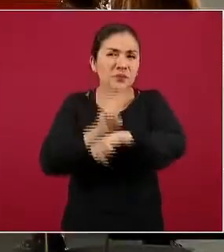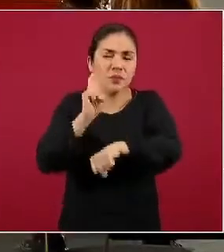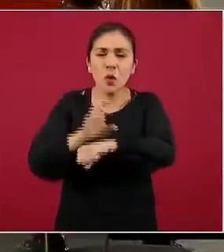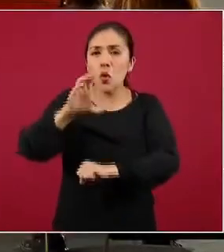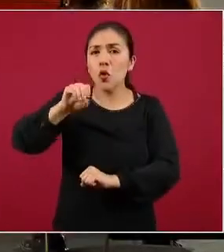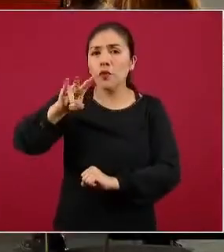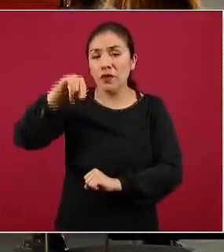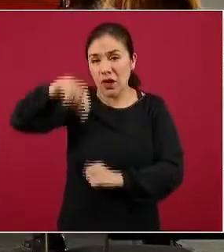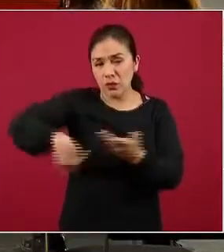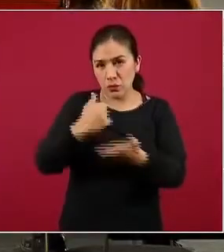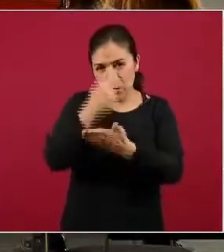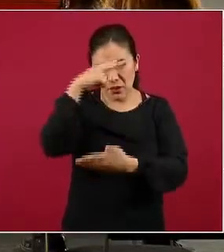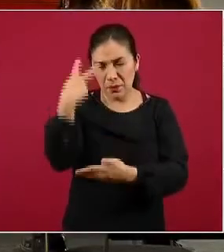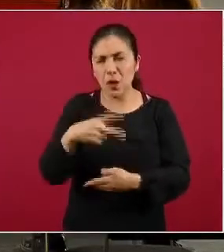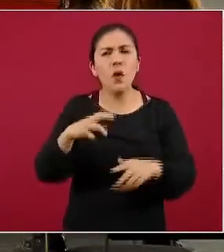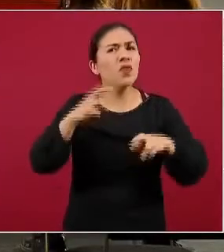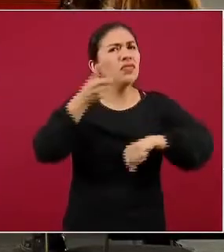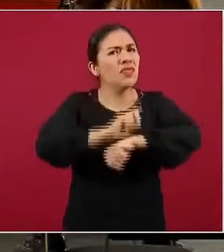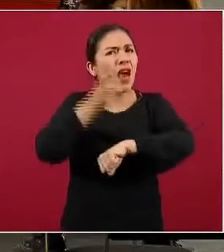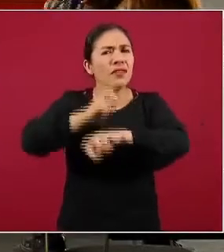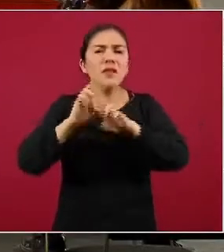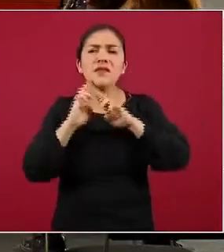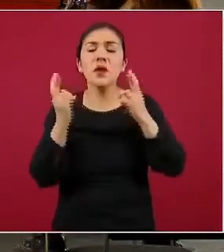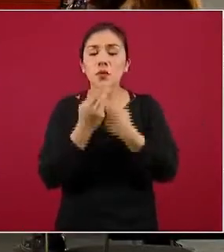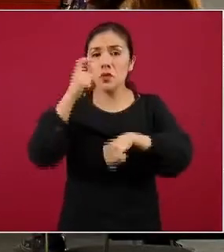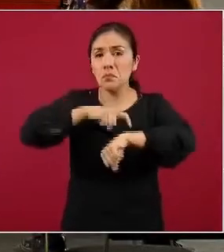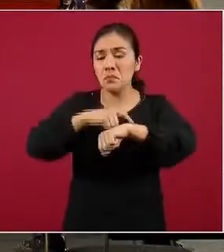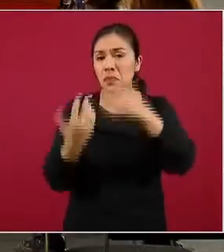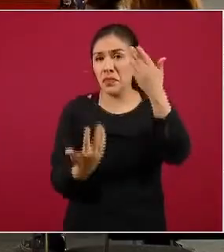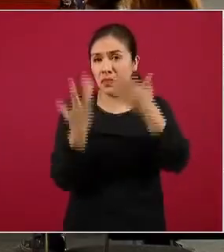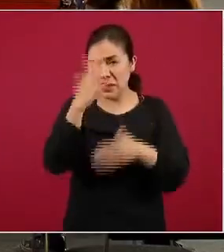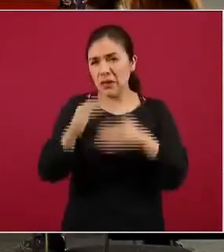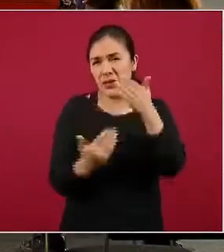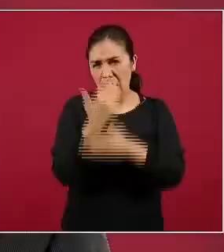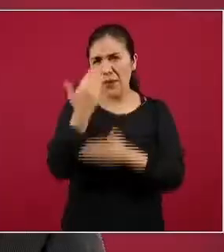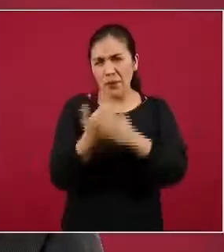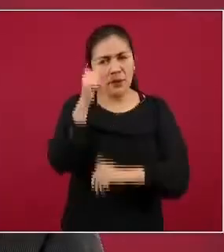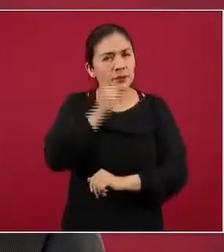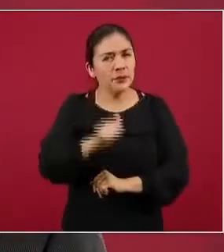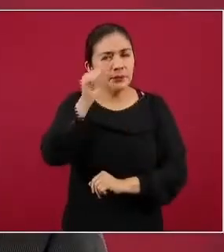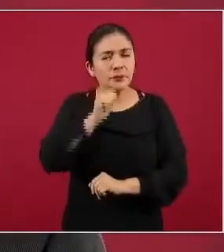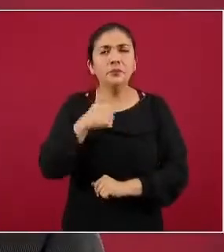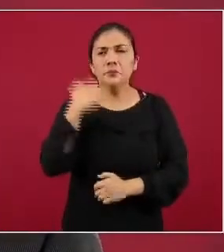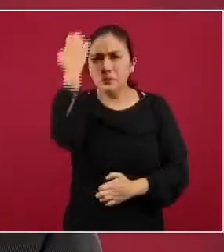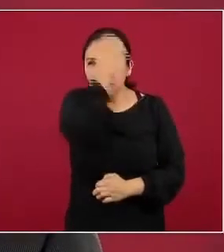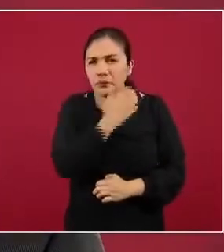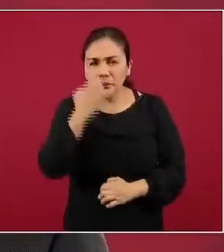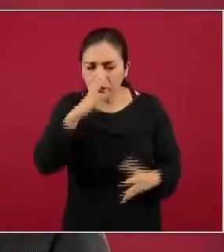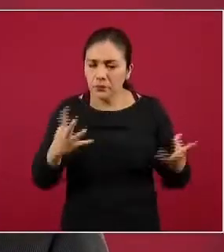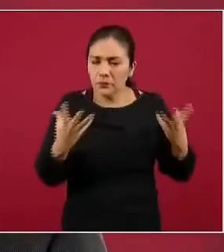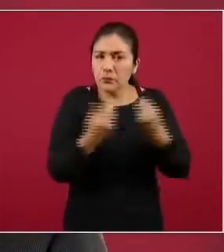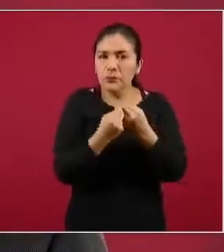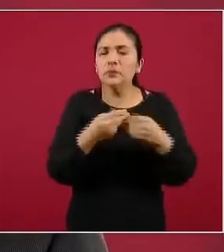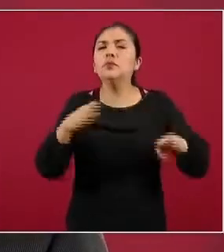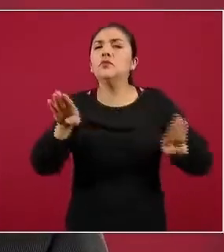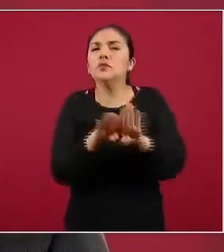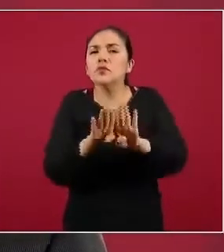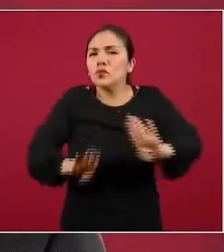Ciudad de México, que se reúne todos los días a las 10 de la mañana, evaluamos conjuntamente la situación. Entonces,